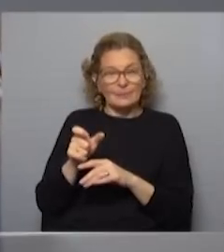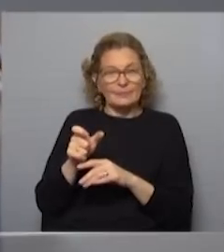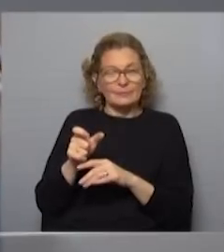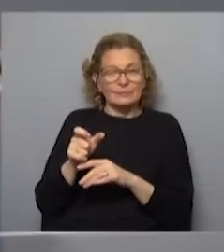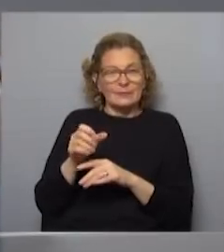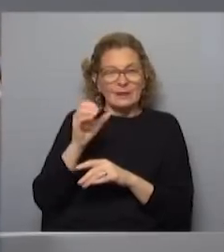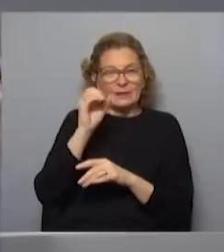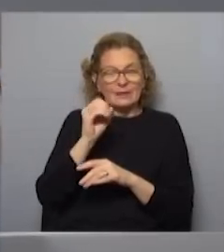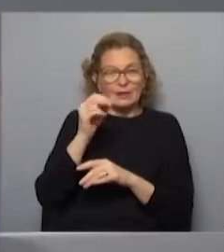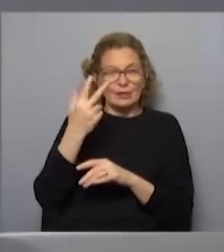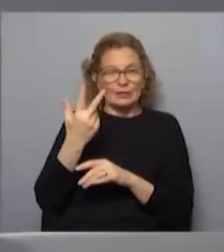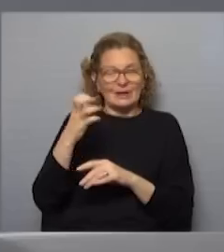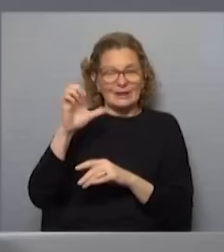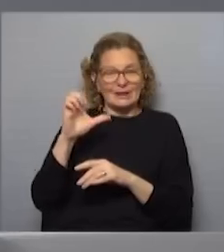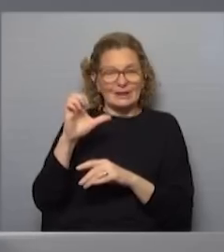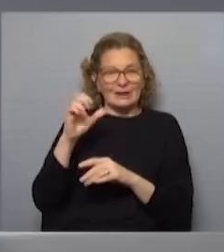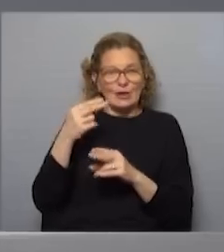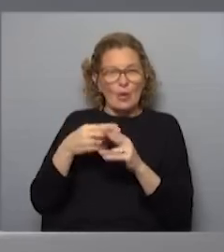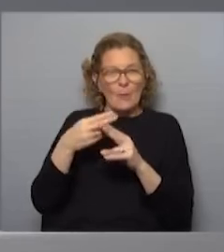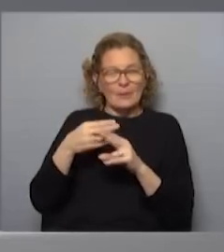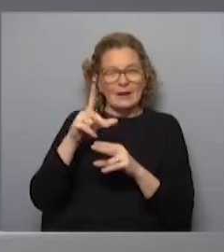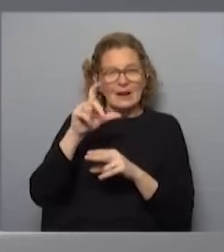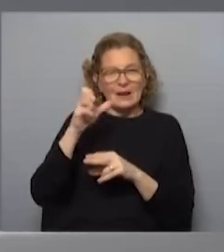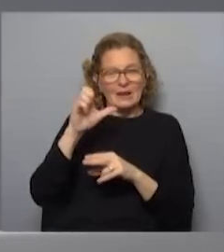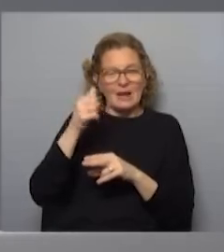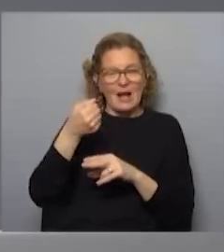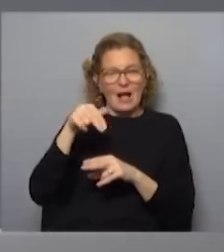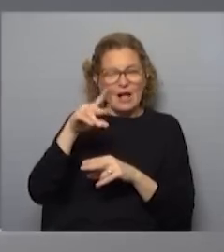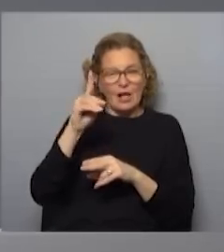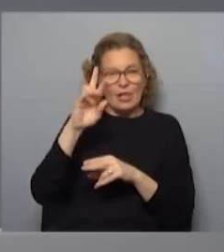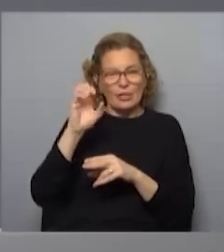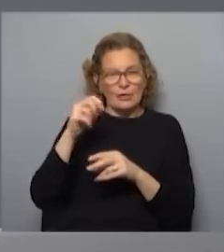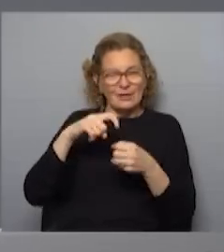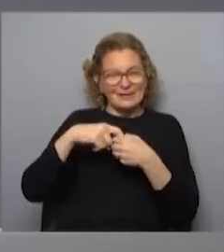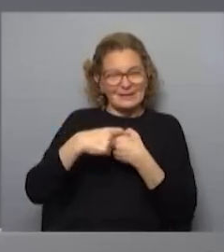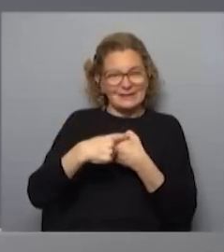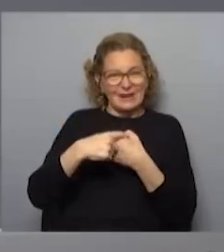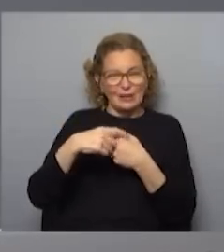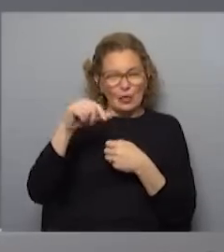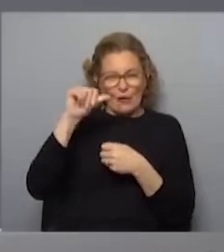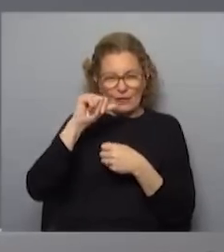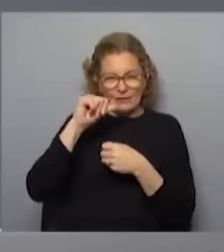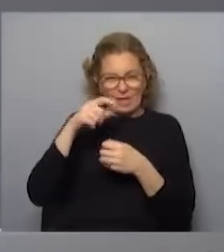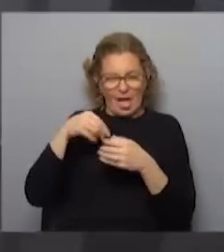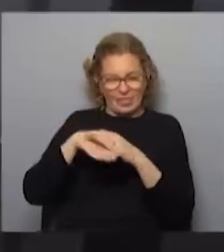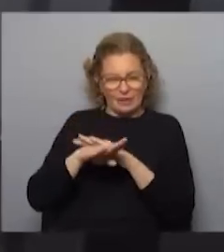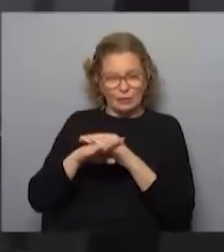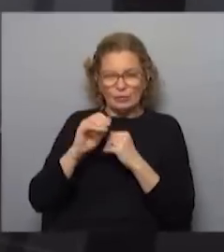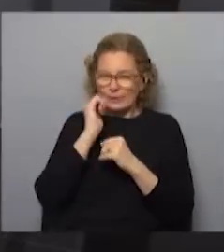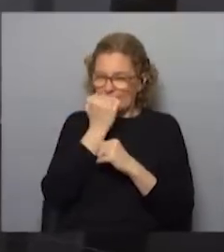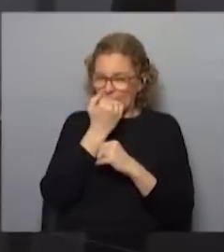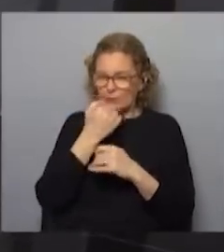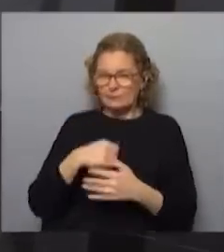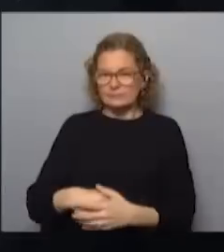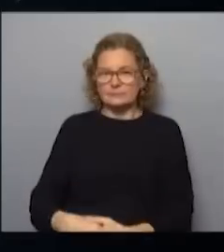agente 03e seudónimo Leandro que estuvo infiltrado en el sindicato de la bebida como para seguir sazonando el tema lo vemos